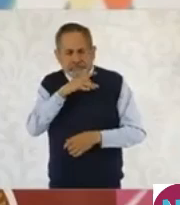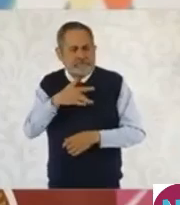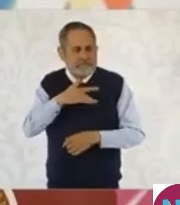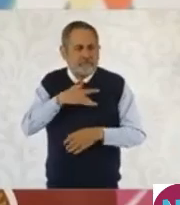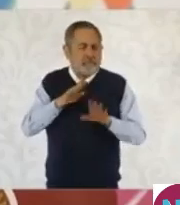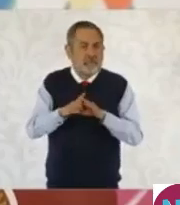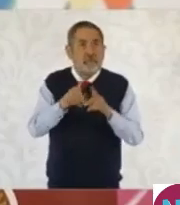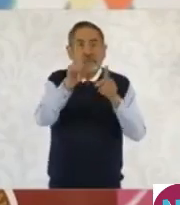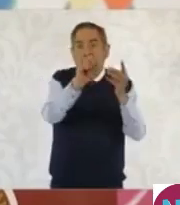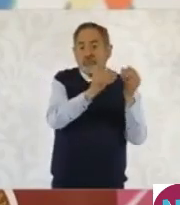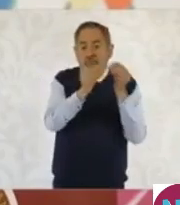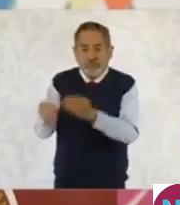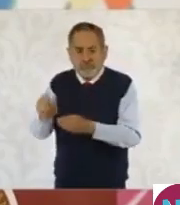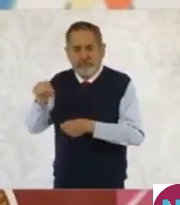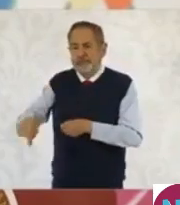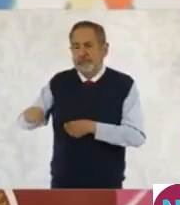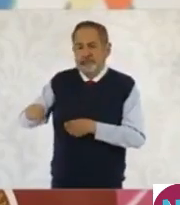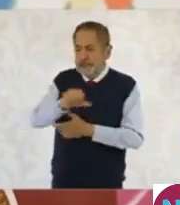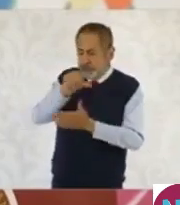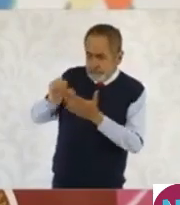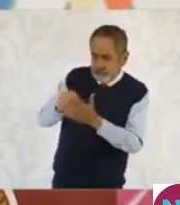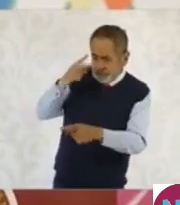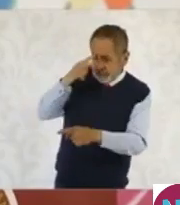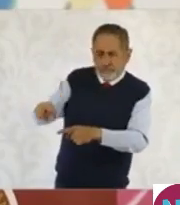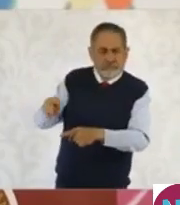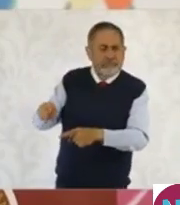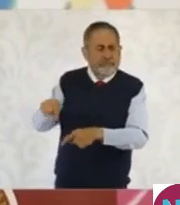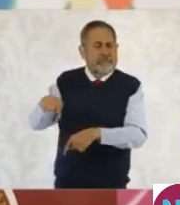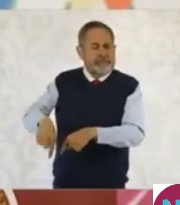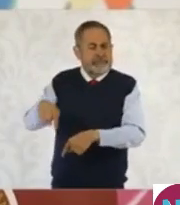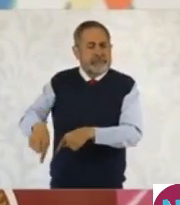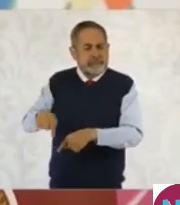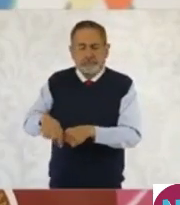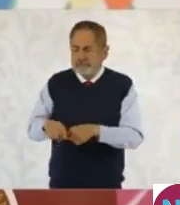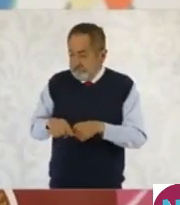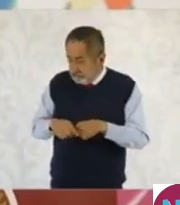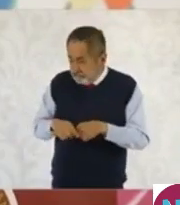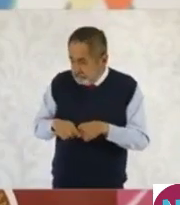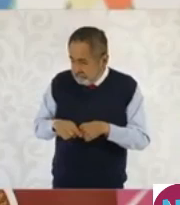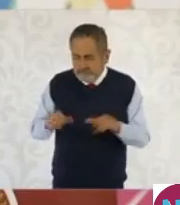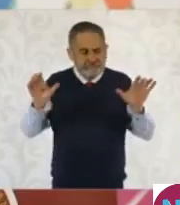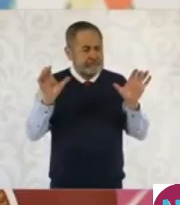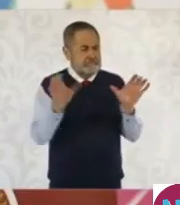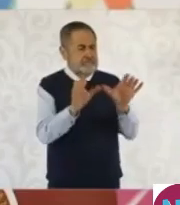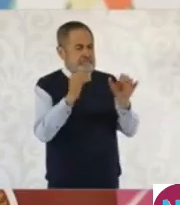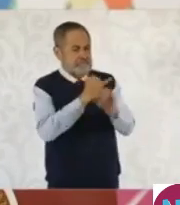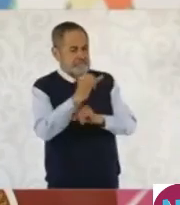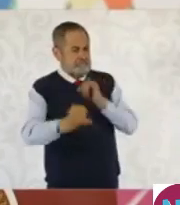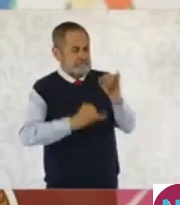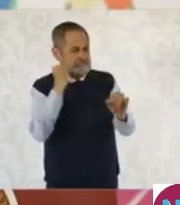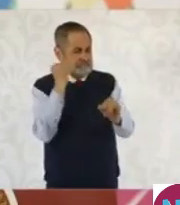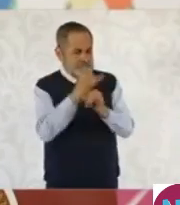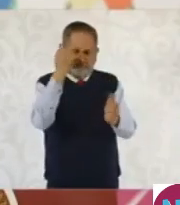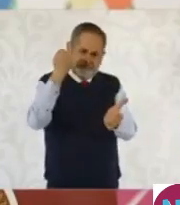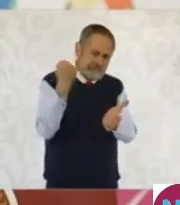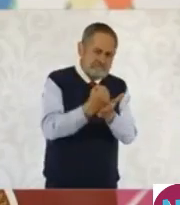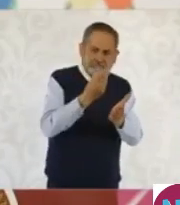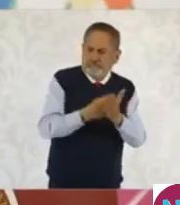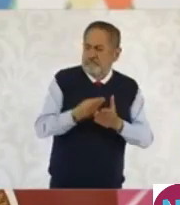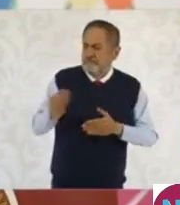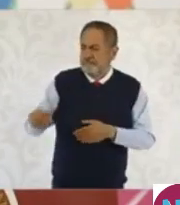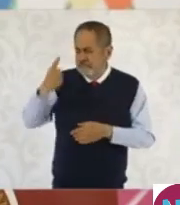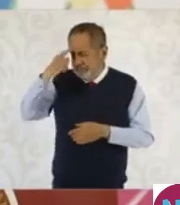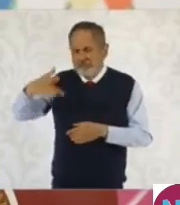de Cardiología del Centro Médico Nacional Siglo XXI la certificación internacional como Centro Integral para el Dolor